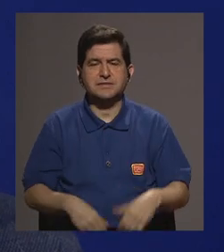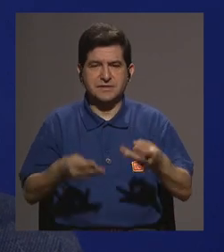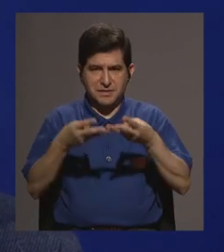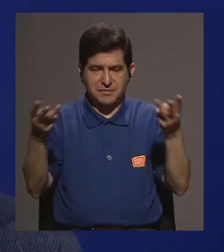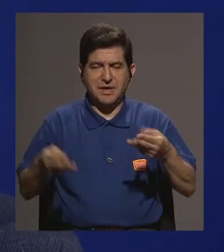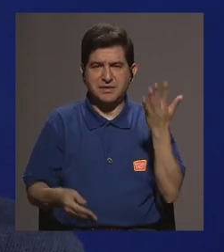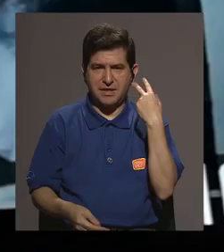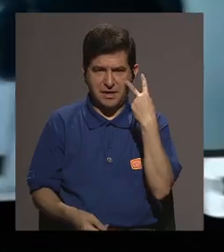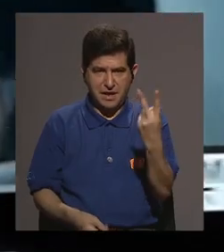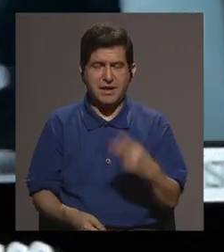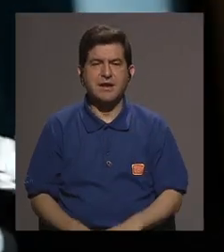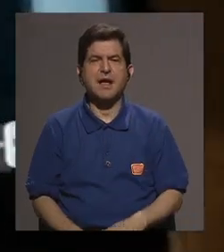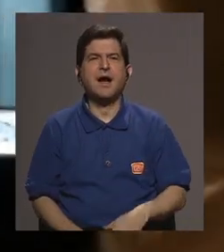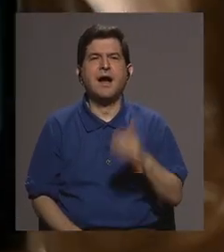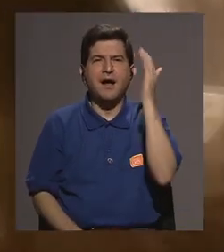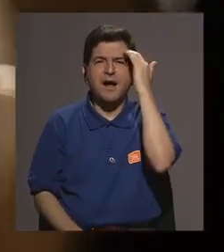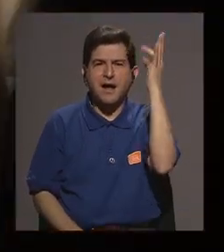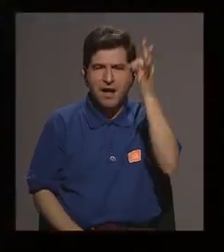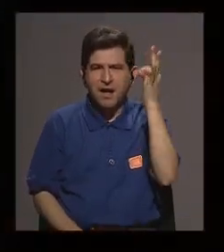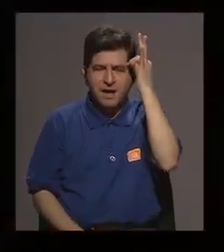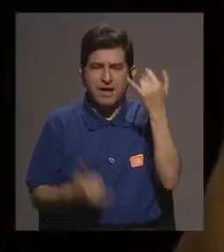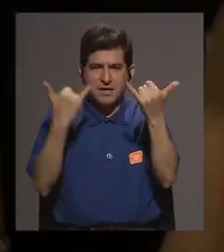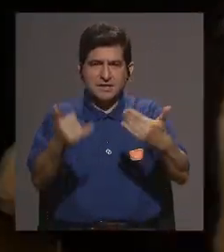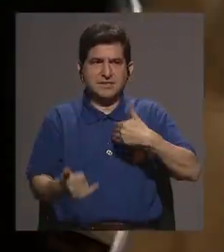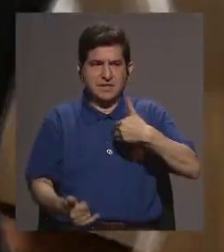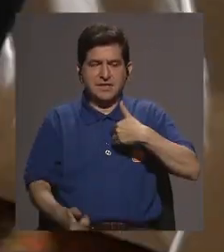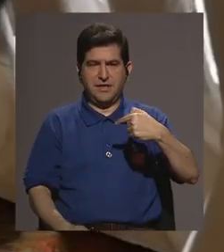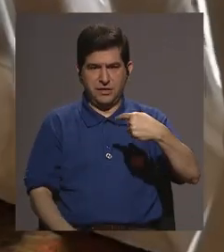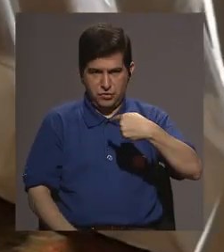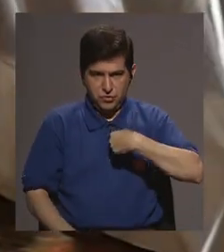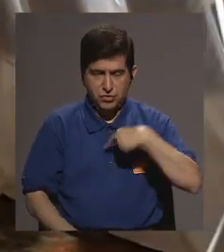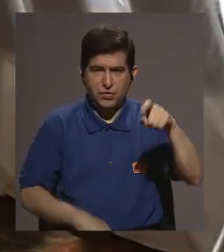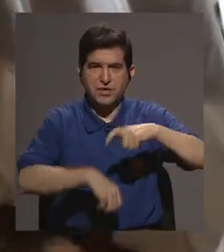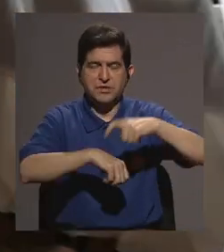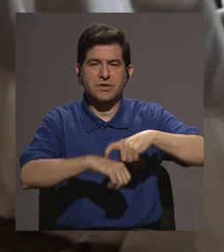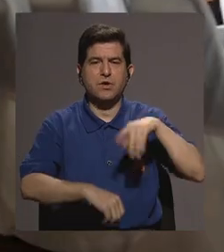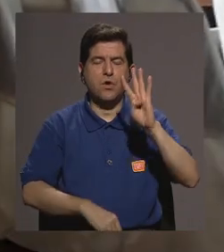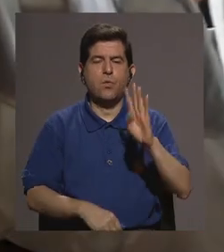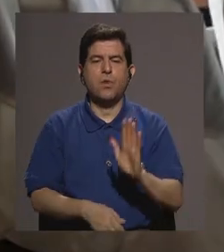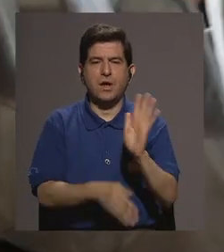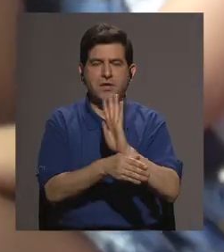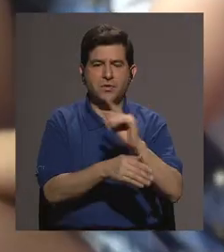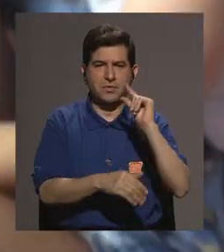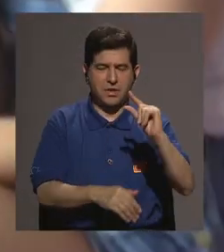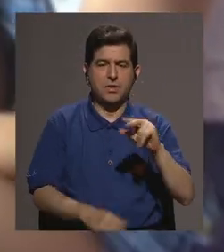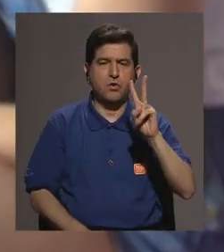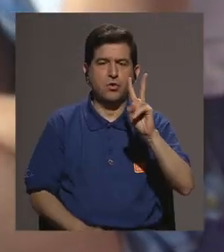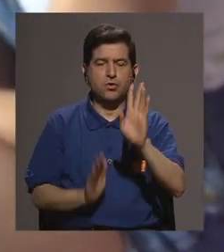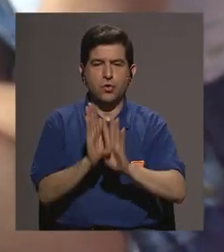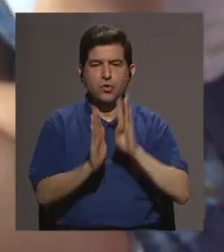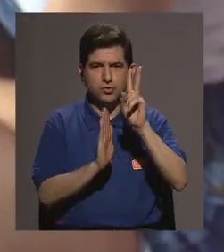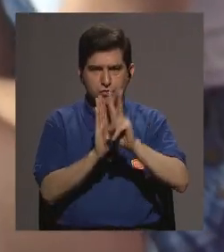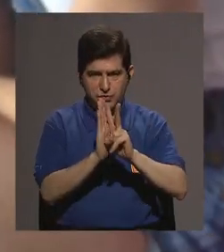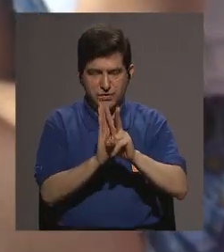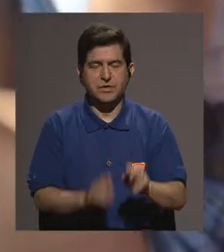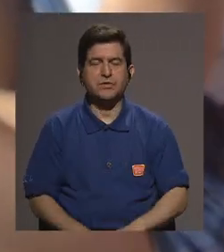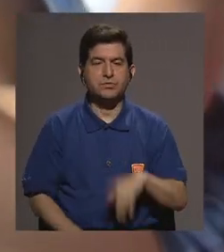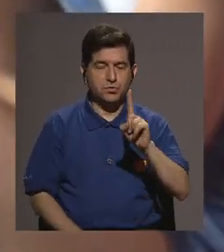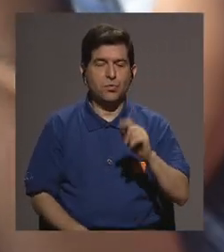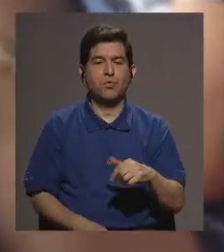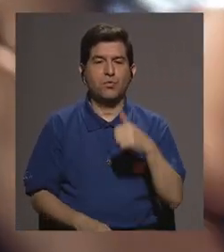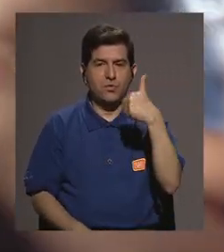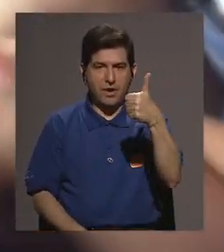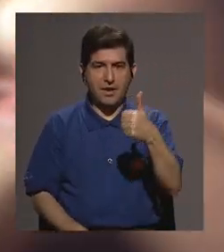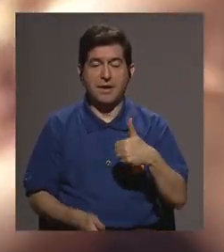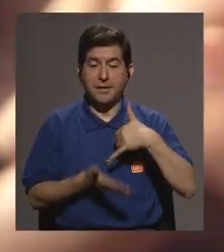entonces adquirir el conocimiento teórico pero parece entonces yo ya tenía a mí a ver cuatro cortometrajes y dos documentales uno por cierto